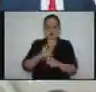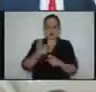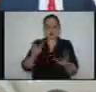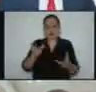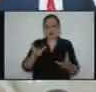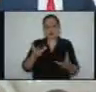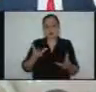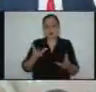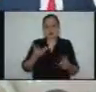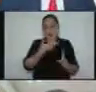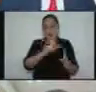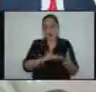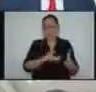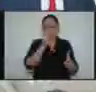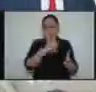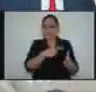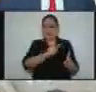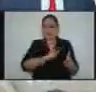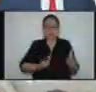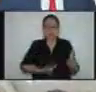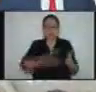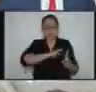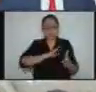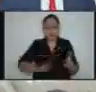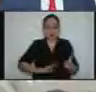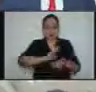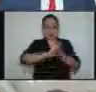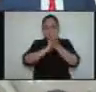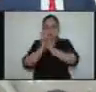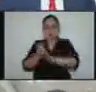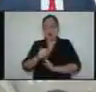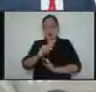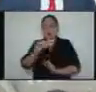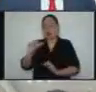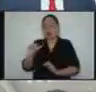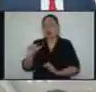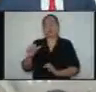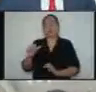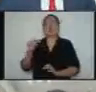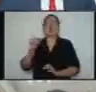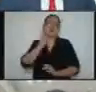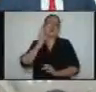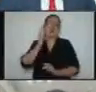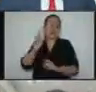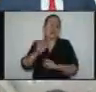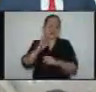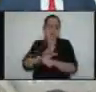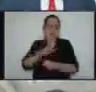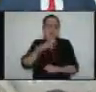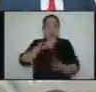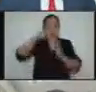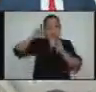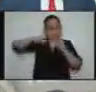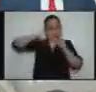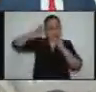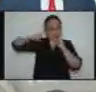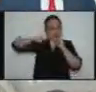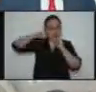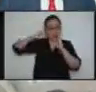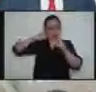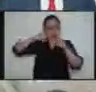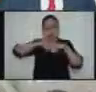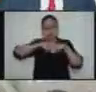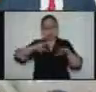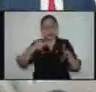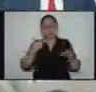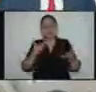de la presidenta municipal. Y bueno, tenemos una película que se reproduce cada vez